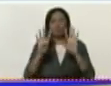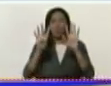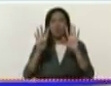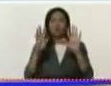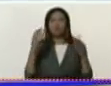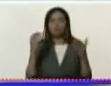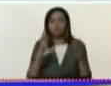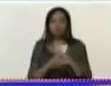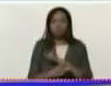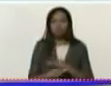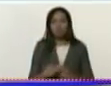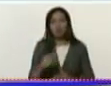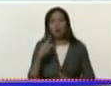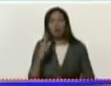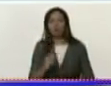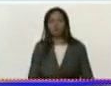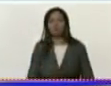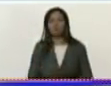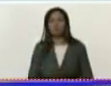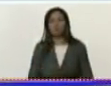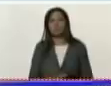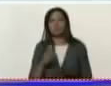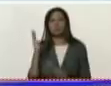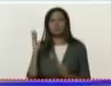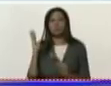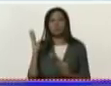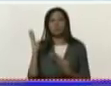fusiles AK-103.